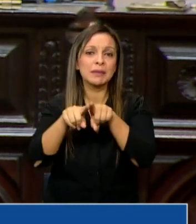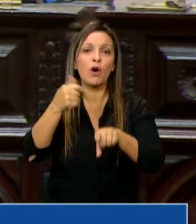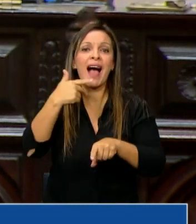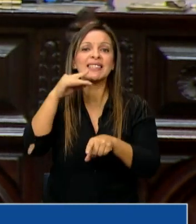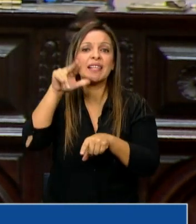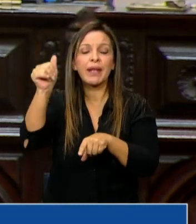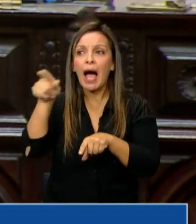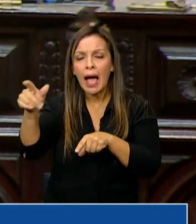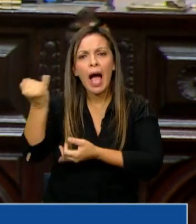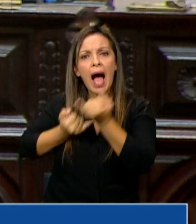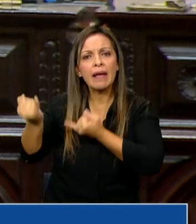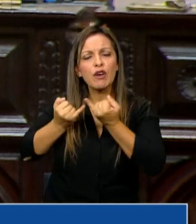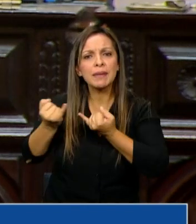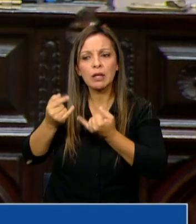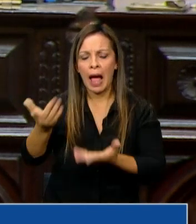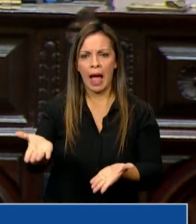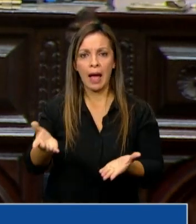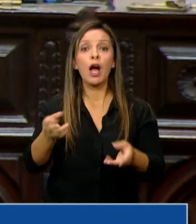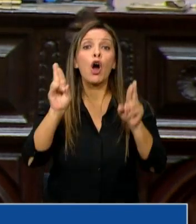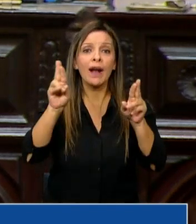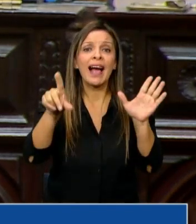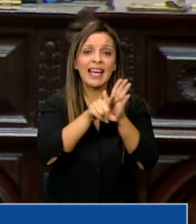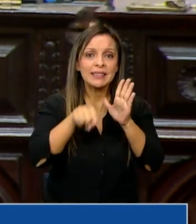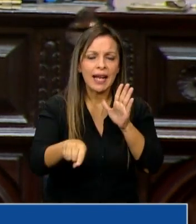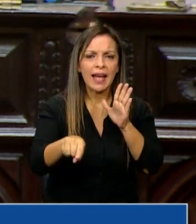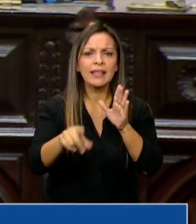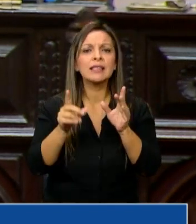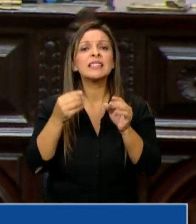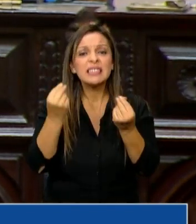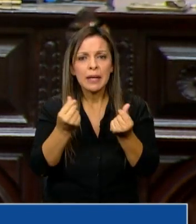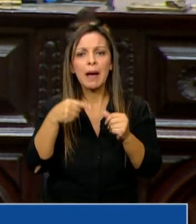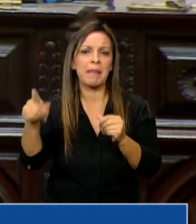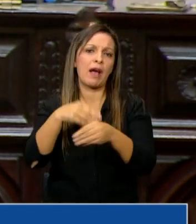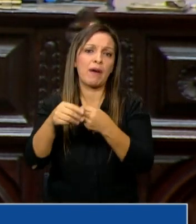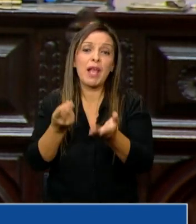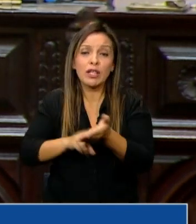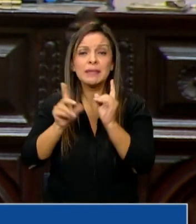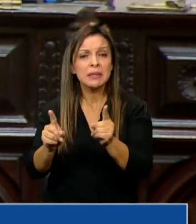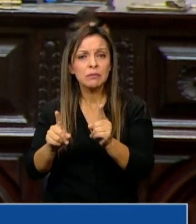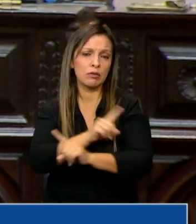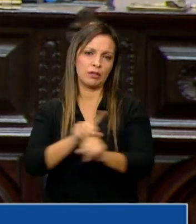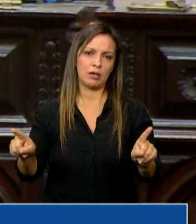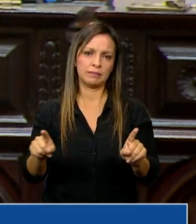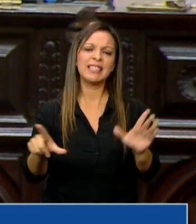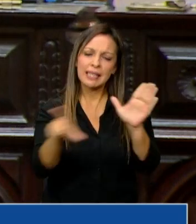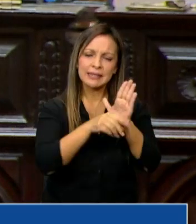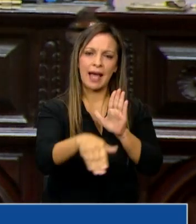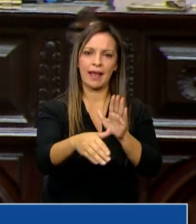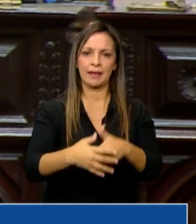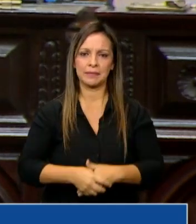resumen, cuando se informa que esta ley sirva para que ninguna familia más tenga que pasar por una situación como esta. Que sea ley. Gracias.